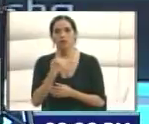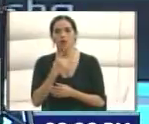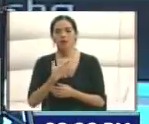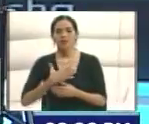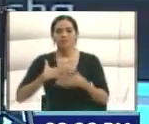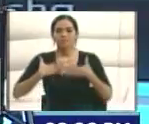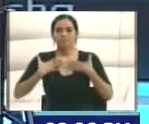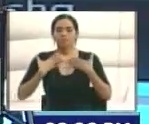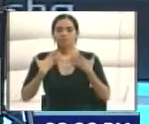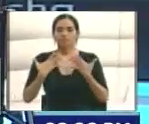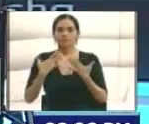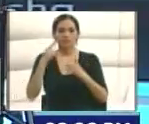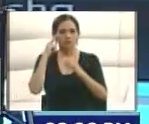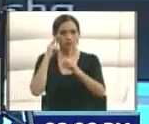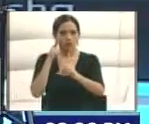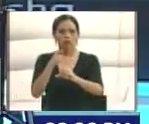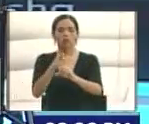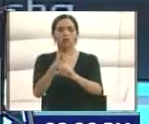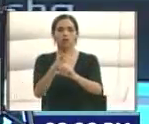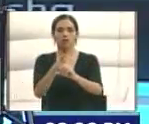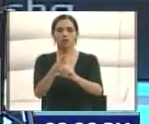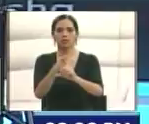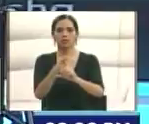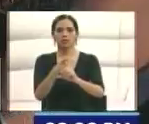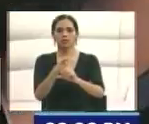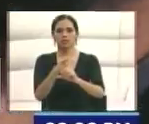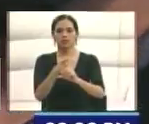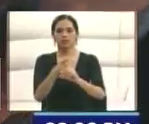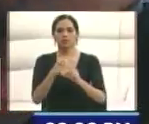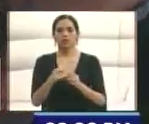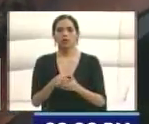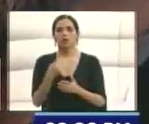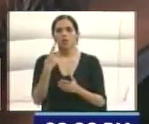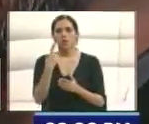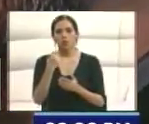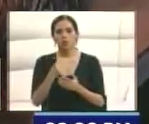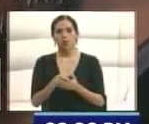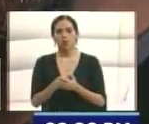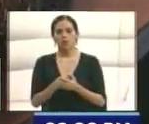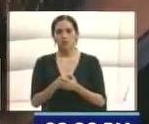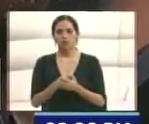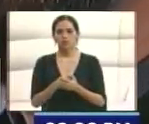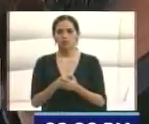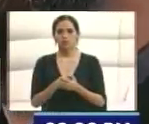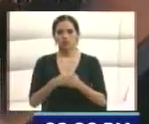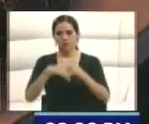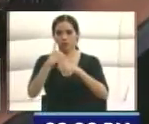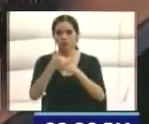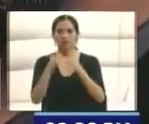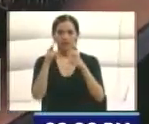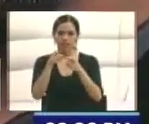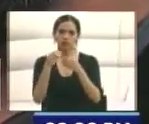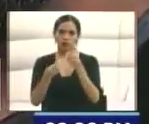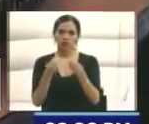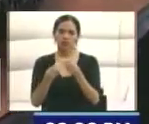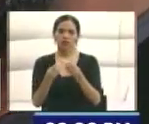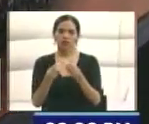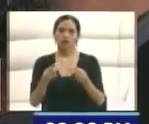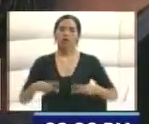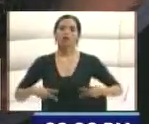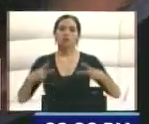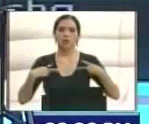un horizonte un objetivo porque así lo hiciste en tu